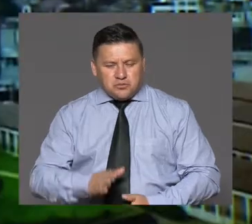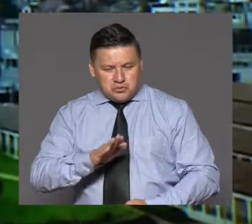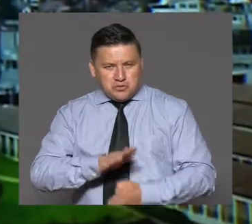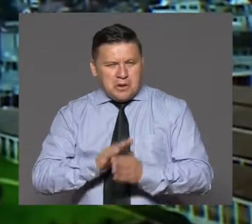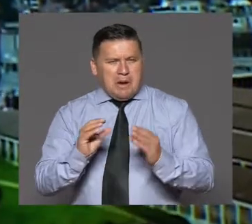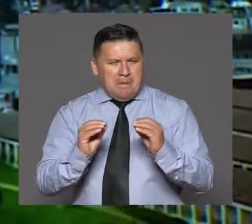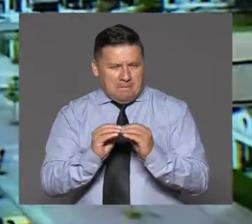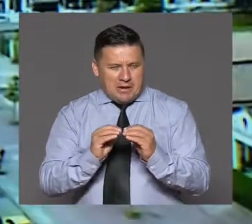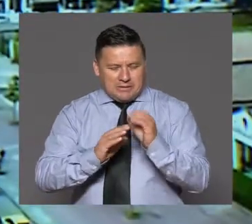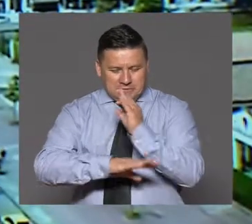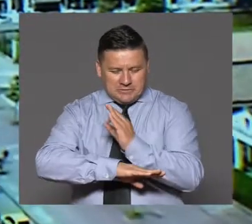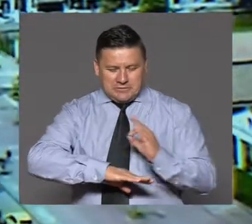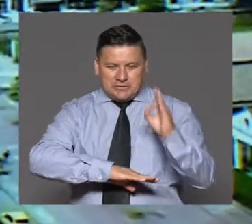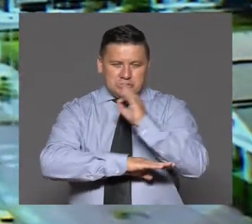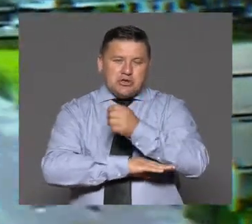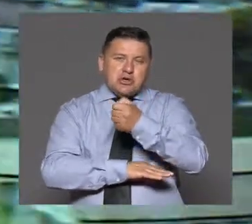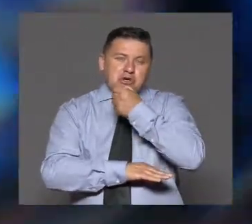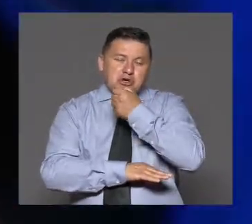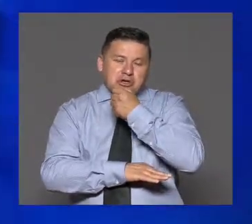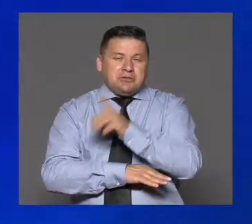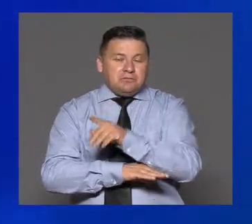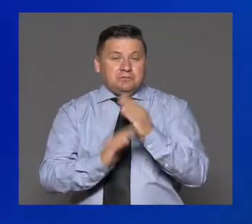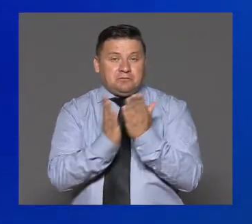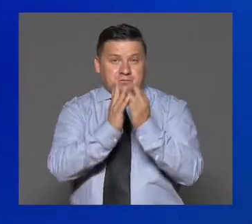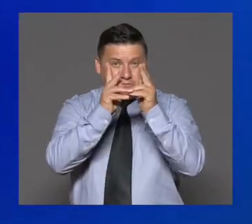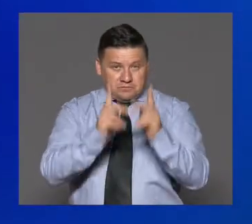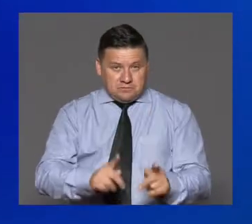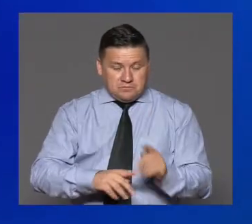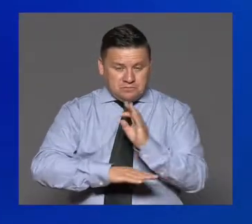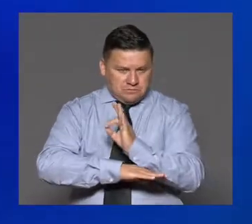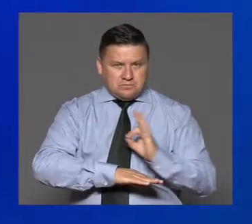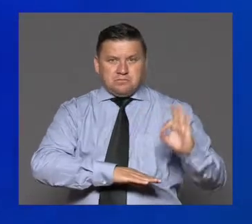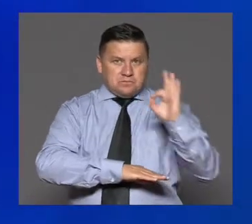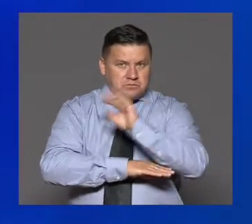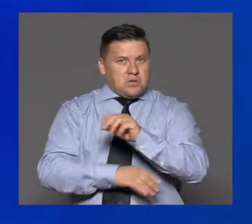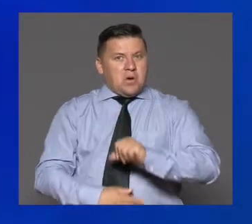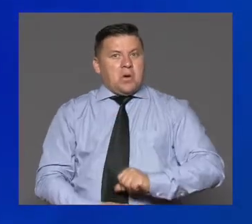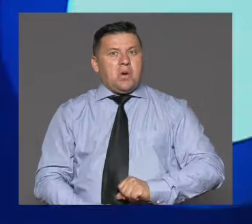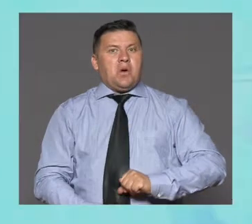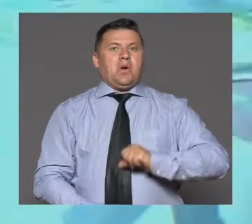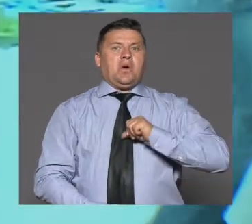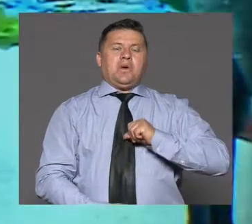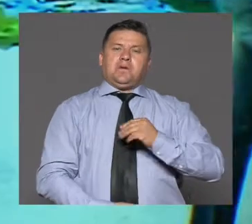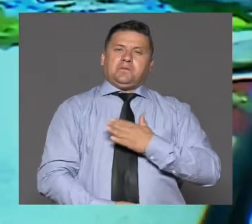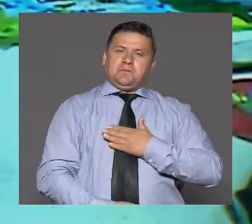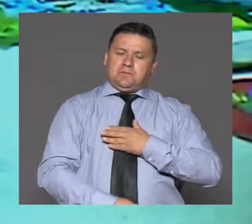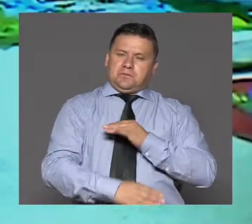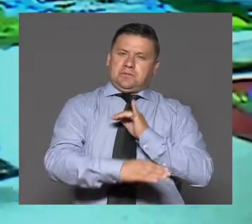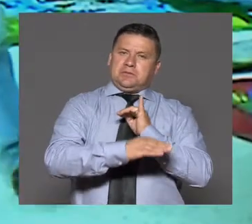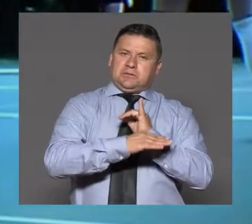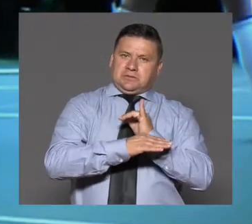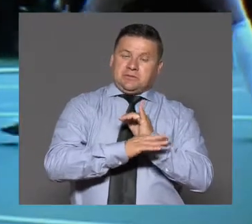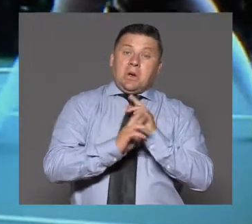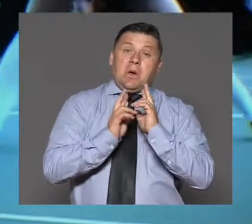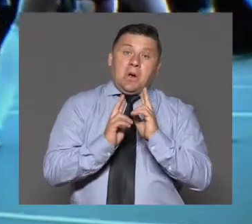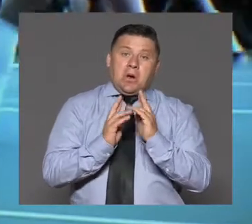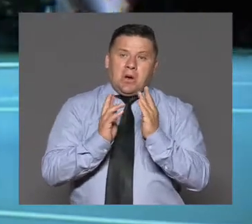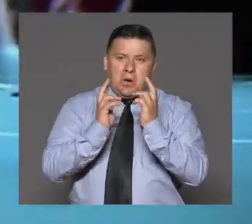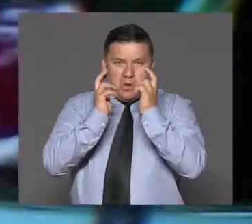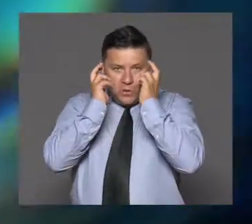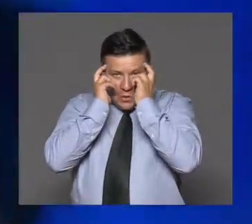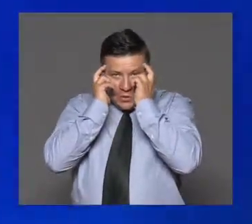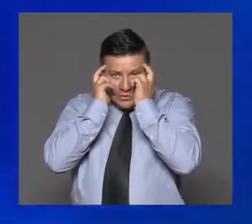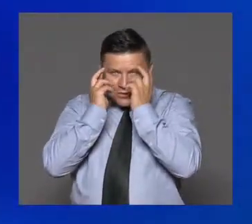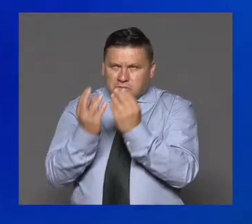Continuamos con más ESAP Noticias. Los estudiantes esapistas se muestran orgullosos de hacer parte de la institución. Esperan que los conocimientos